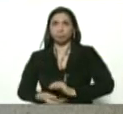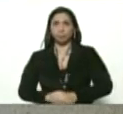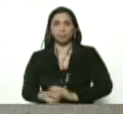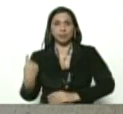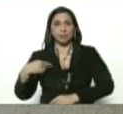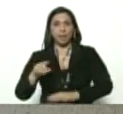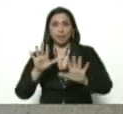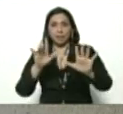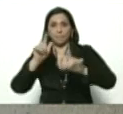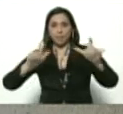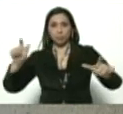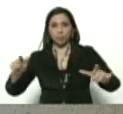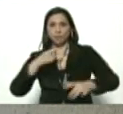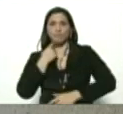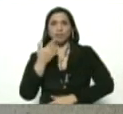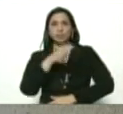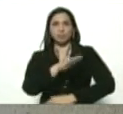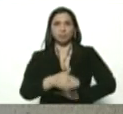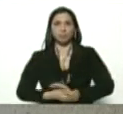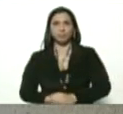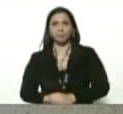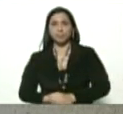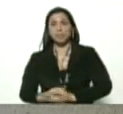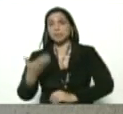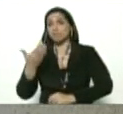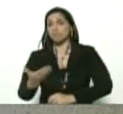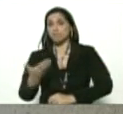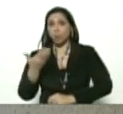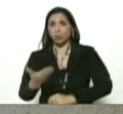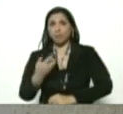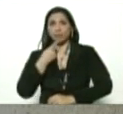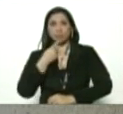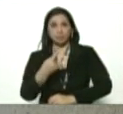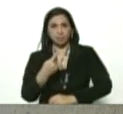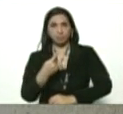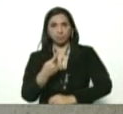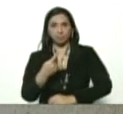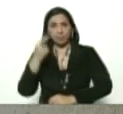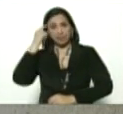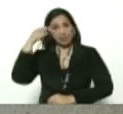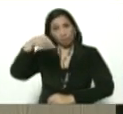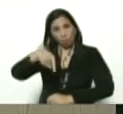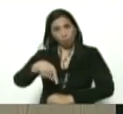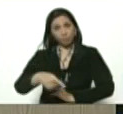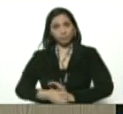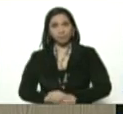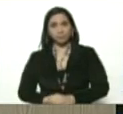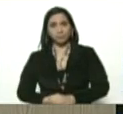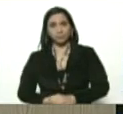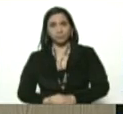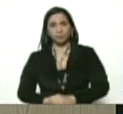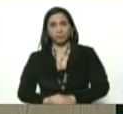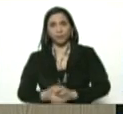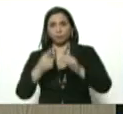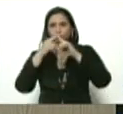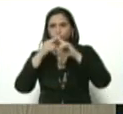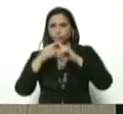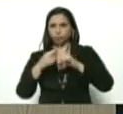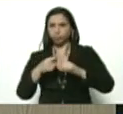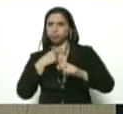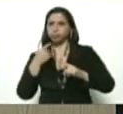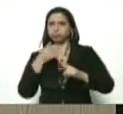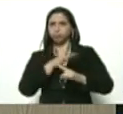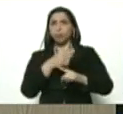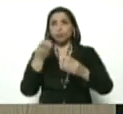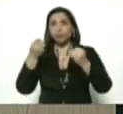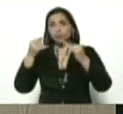10 personas fallecidos es importante señalar que al día de hoy la tasa de letalidad es decir el